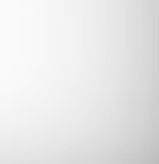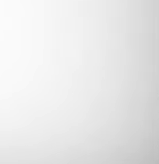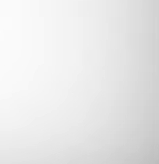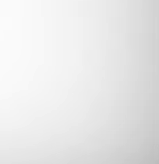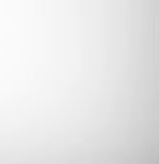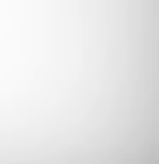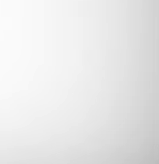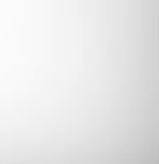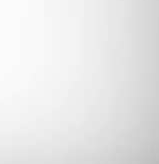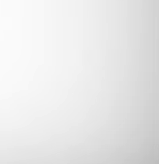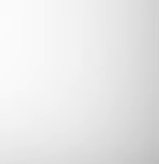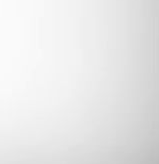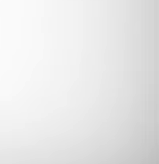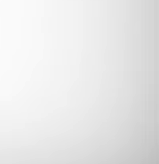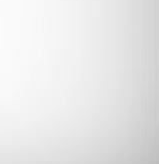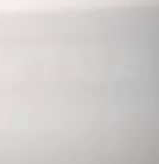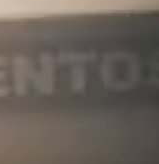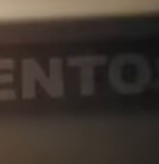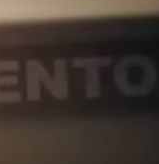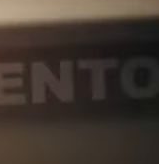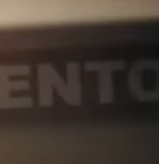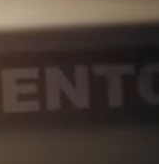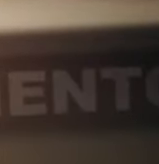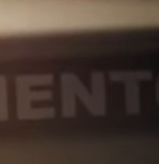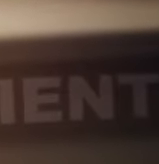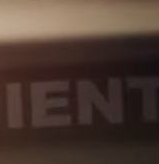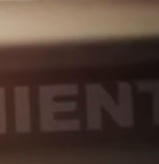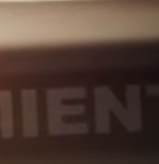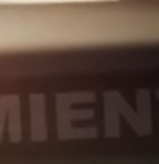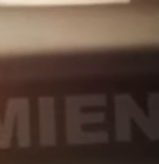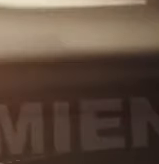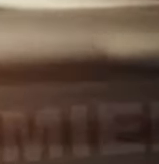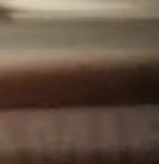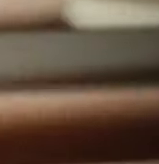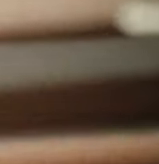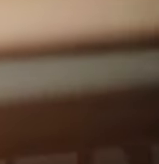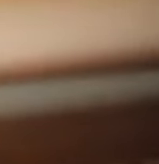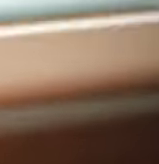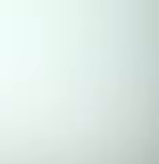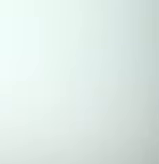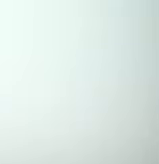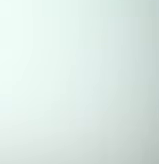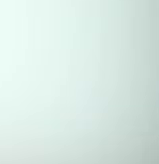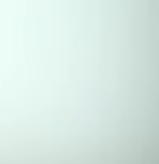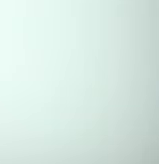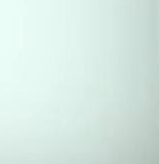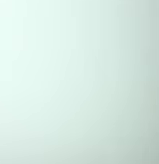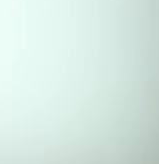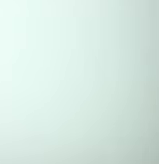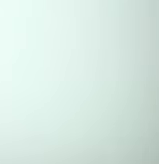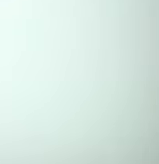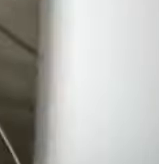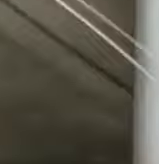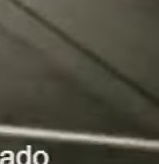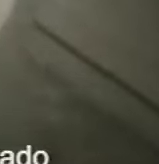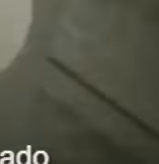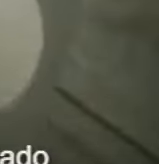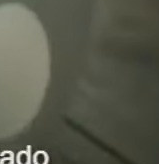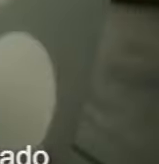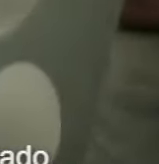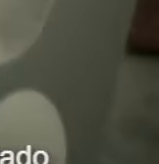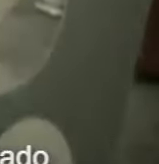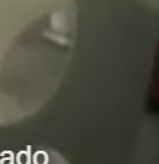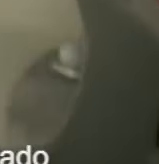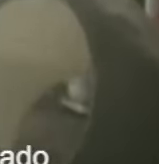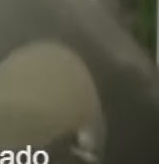los ciudadanos del Estado de México elegiremos diputaciones locales y ayuntamientos. Serán más de 1.300 cargos de representación popular.